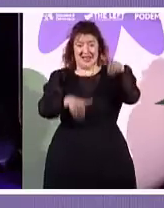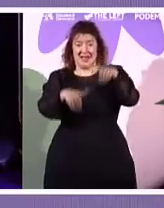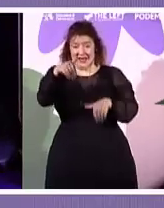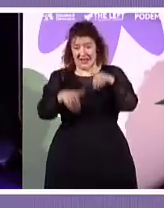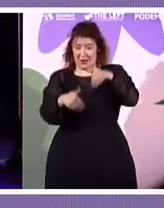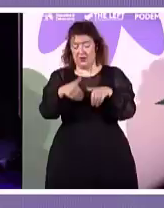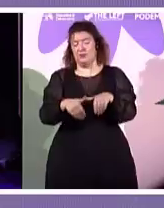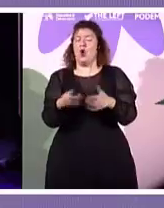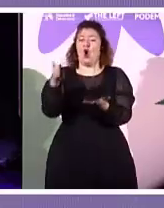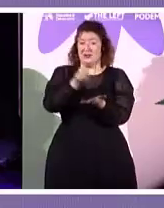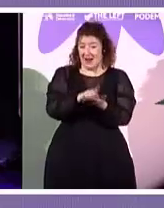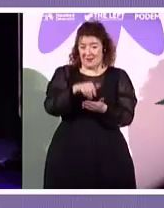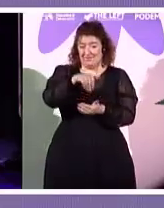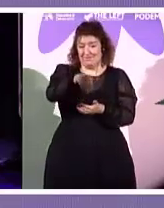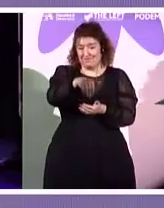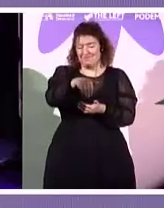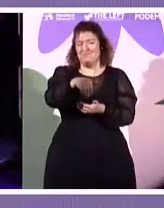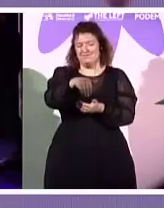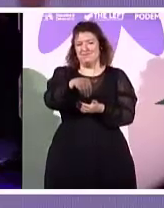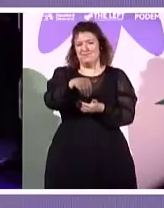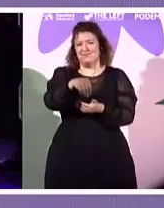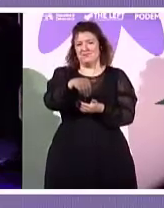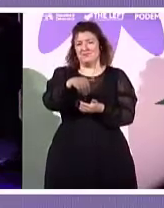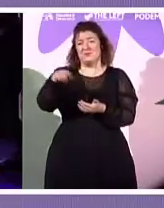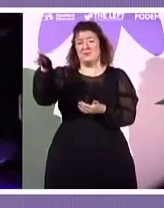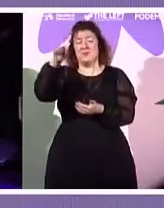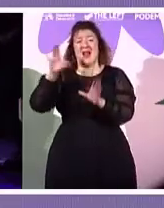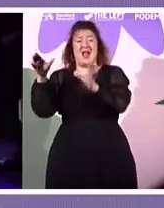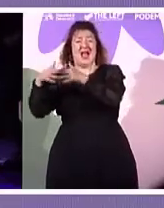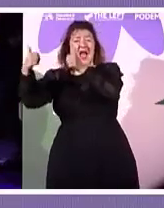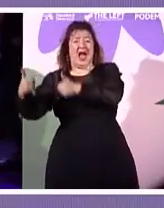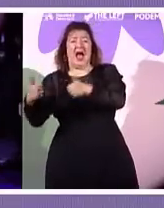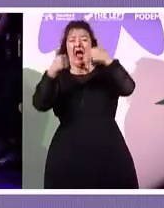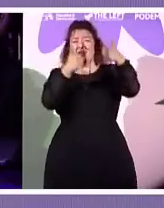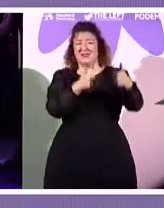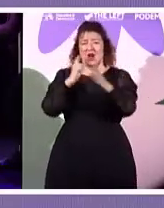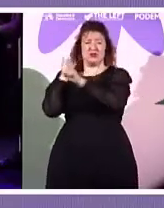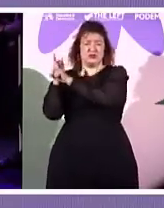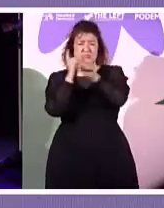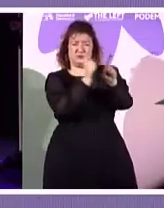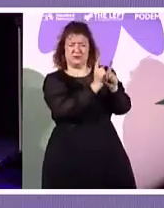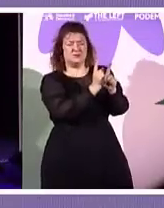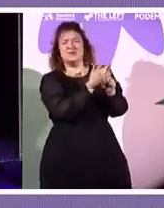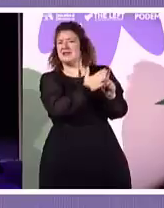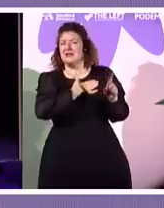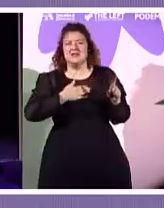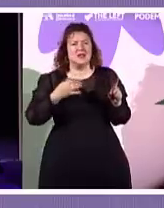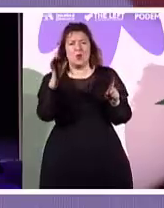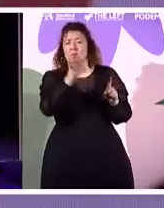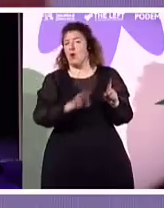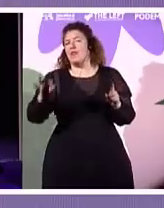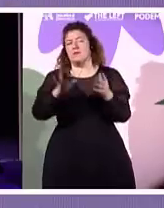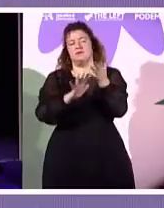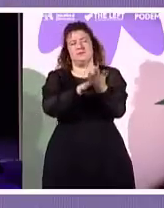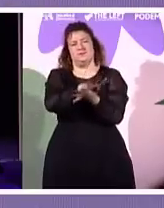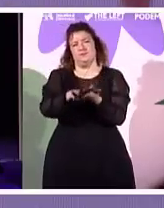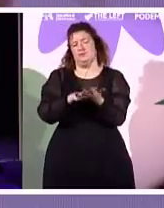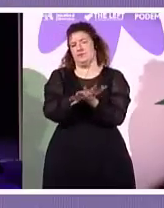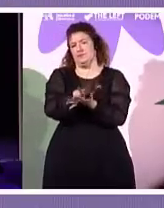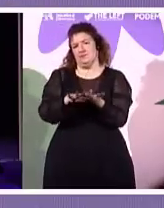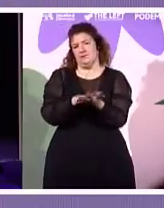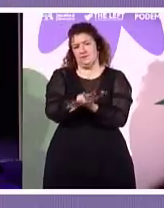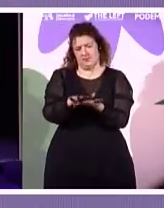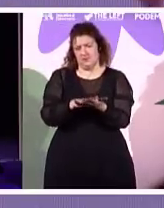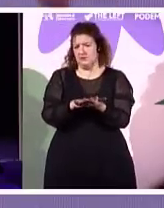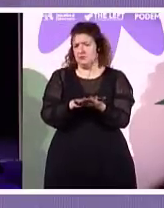este ciclo electoral para nuestros adversarios va a ir de nuevo de destruir a les